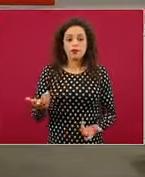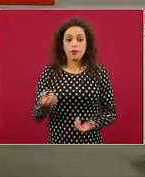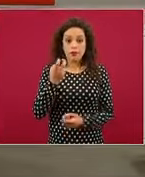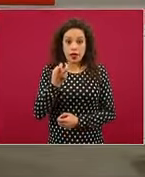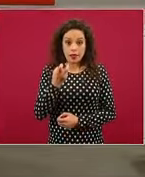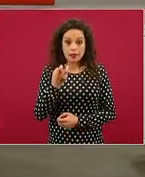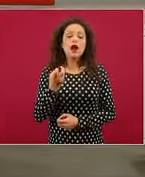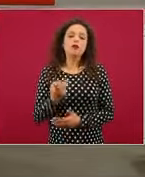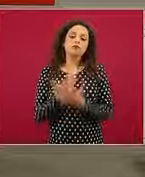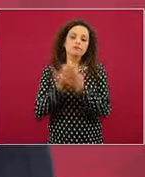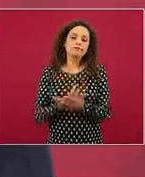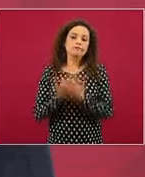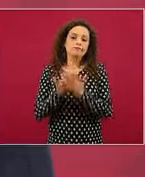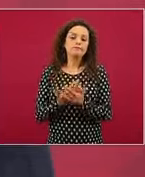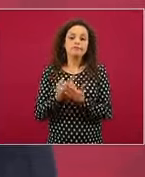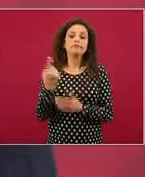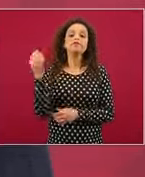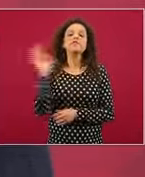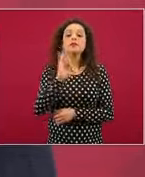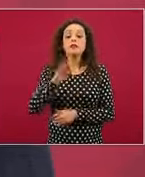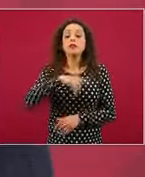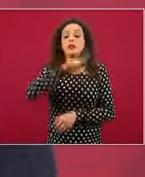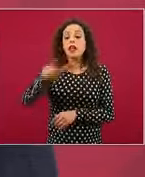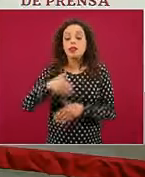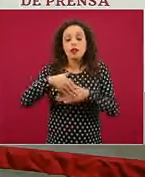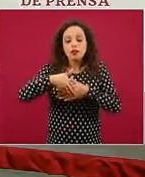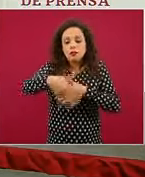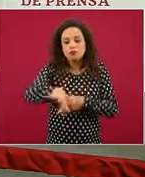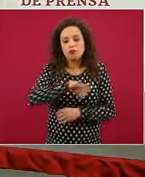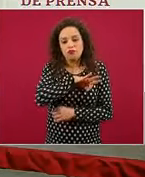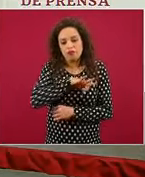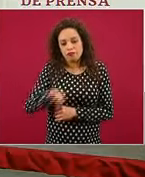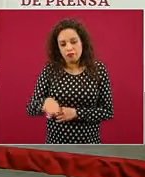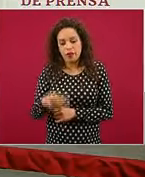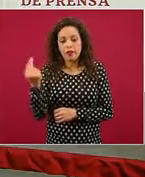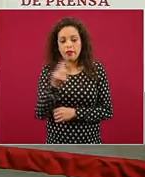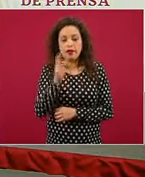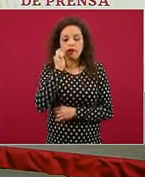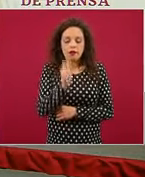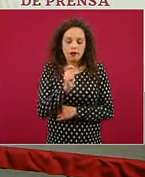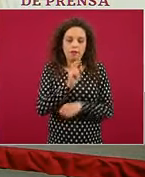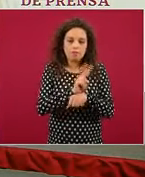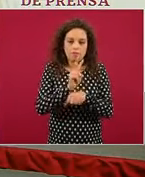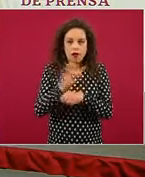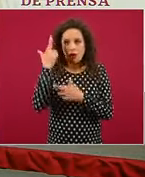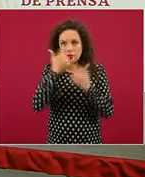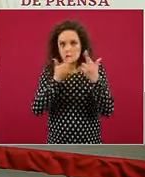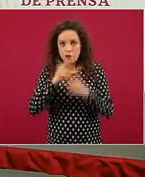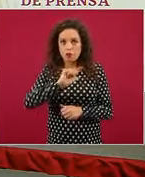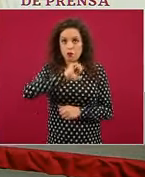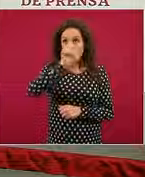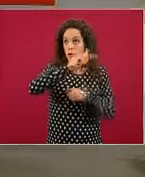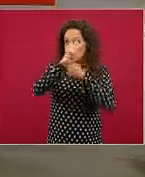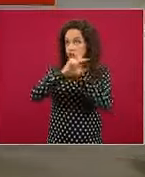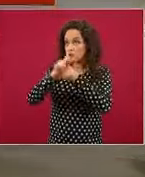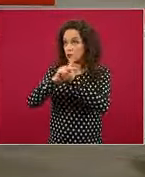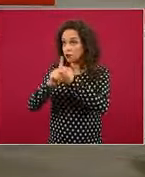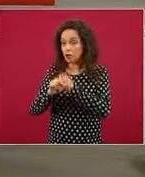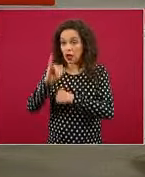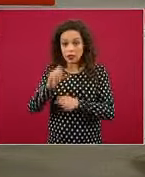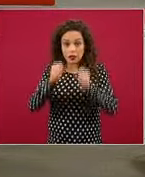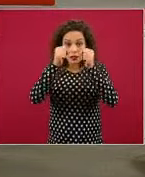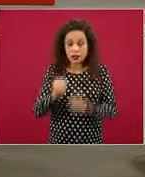a expectativa de que pueda pasar más adelante, y estamos también monitoreando otros eventos en el mundo para ver si finalmente la OMS confirma